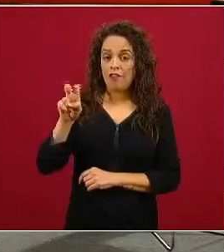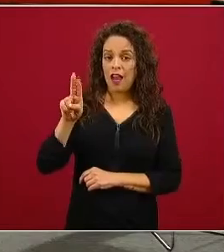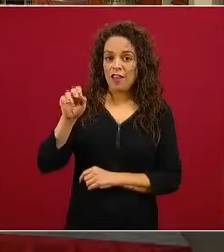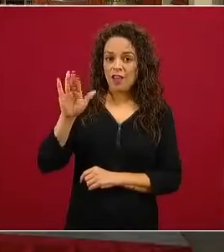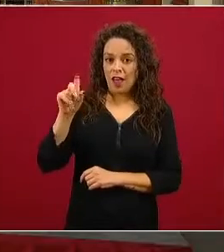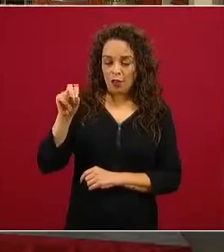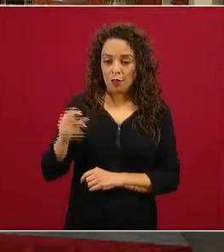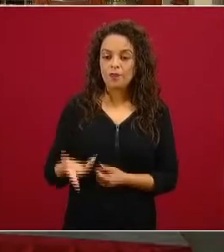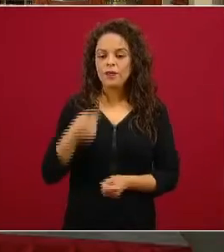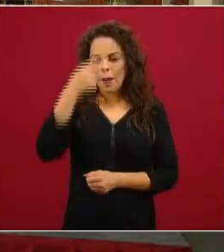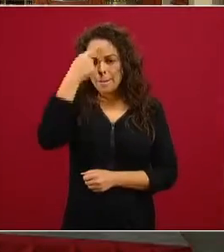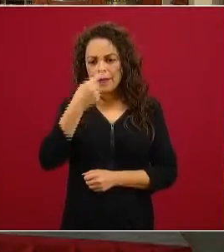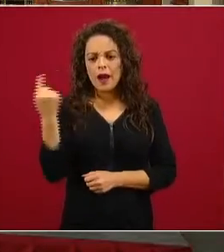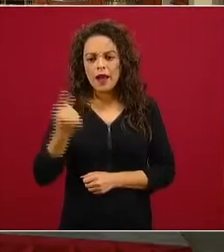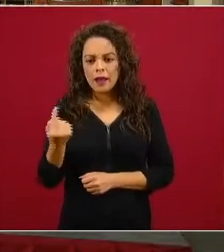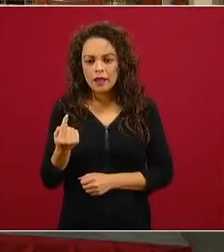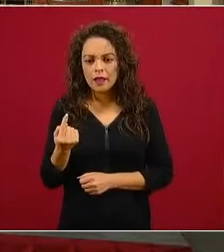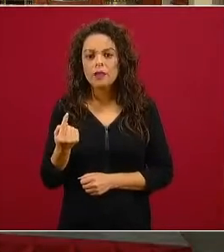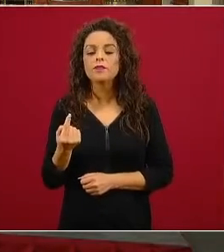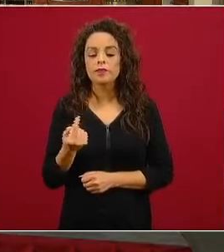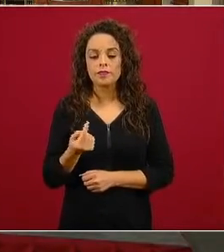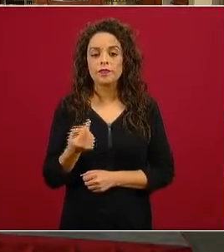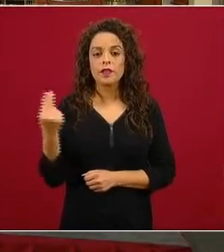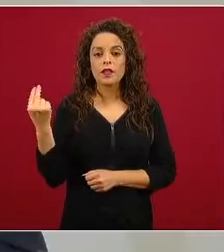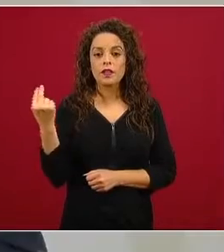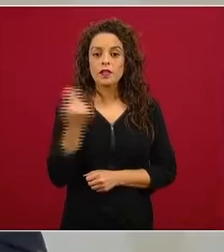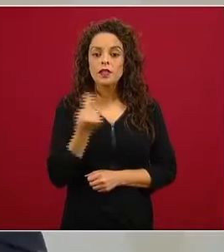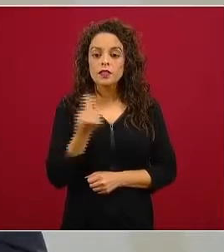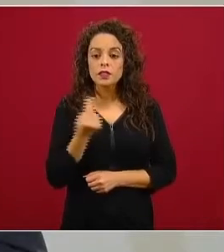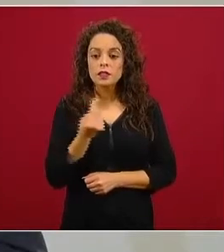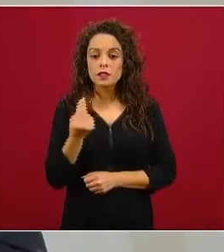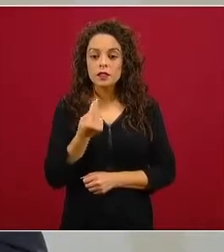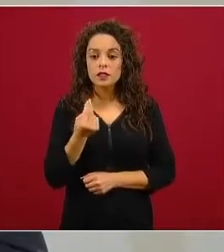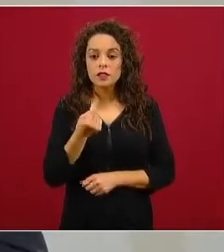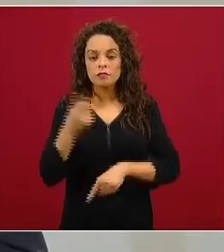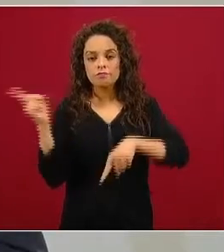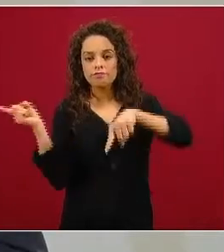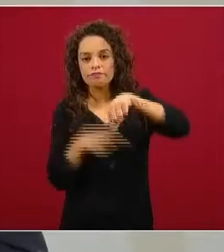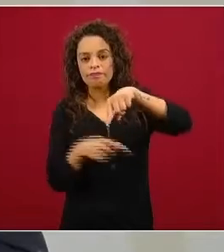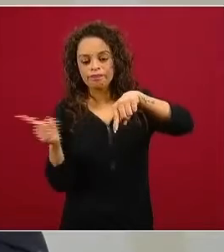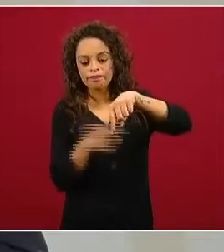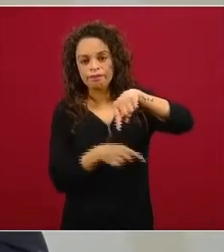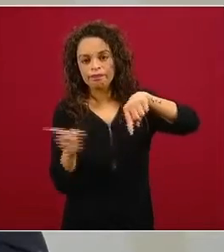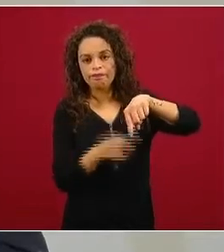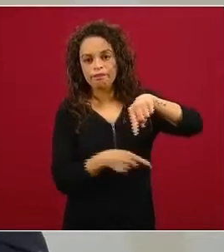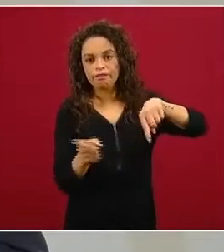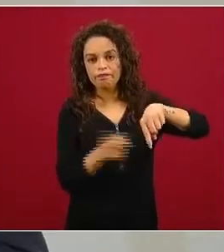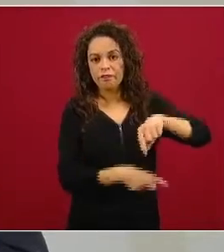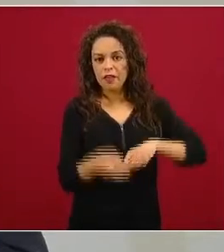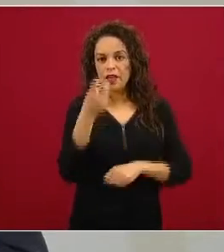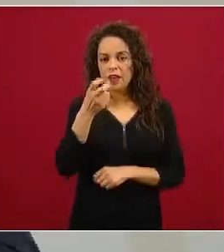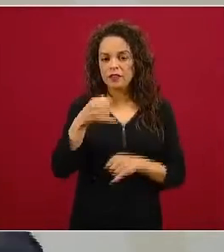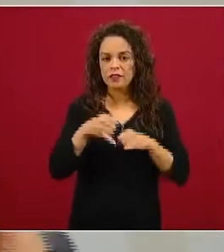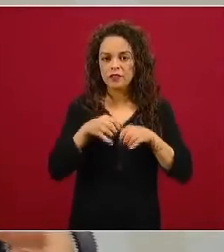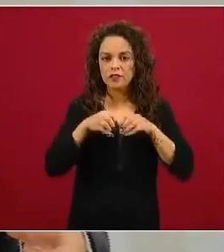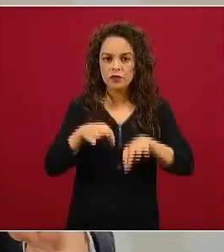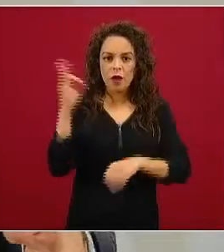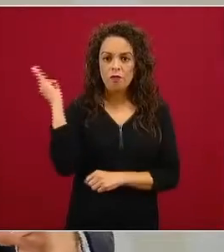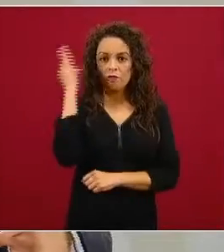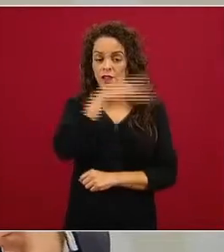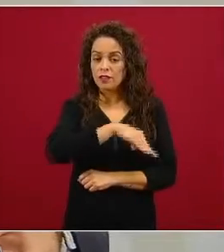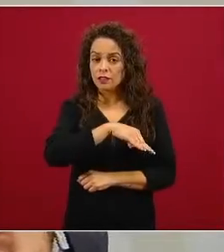la pandemia del COVID-19. Las Naciones Unidas han lanzado una